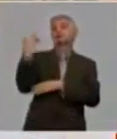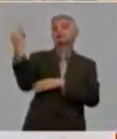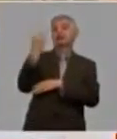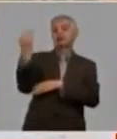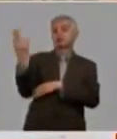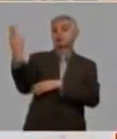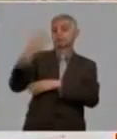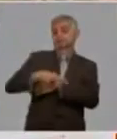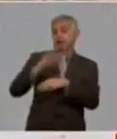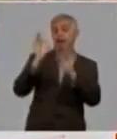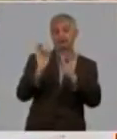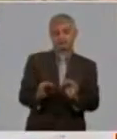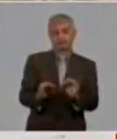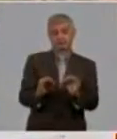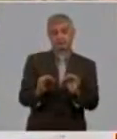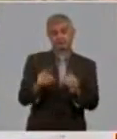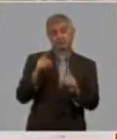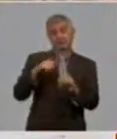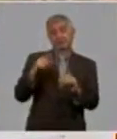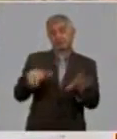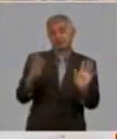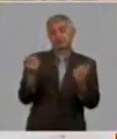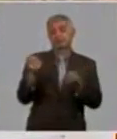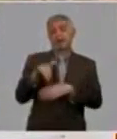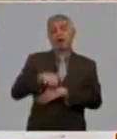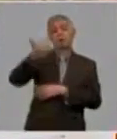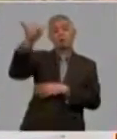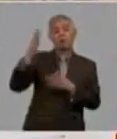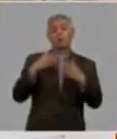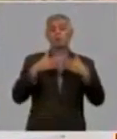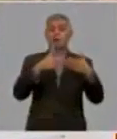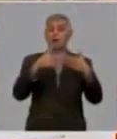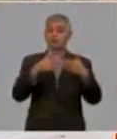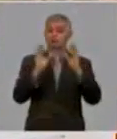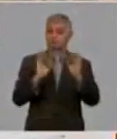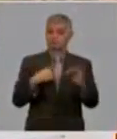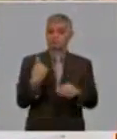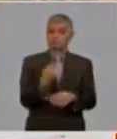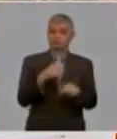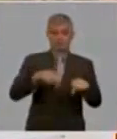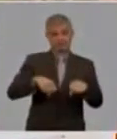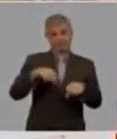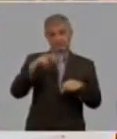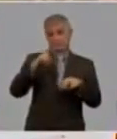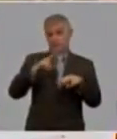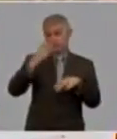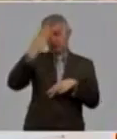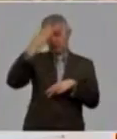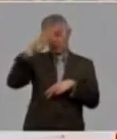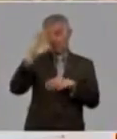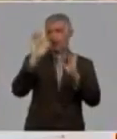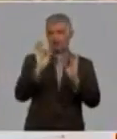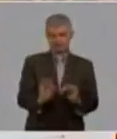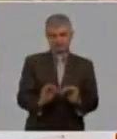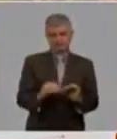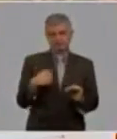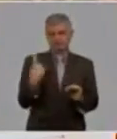tipo de transporte. Y en ese sentido nuestras infraestructuras han avanzado muy rápido en la